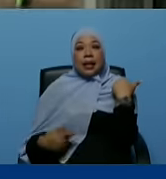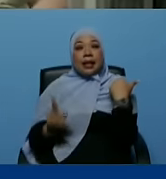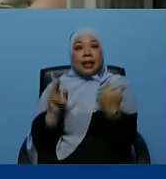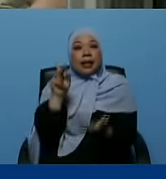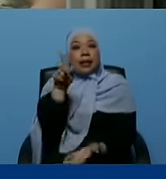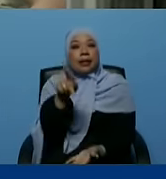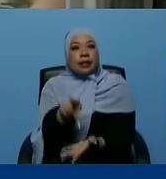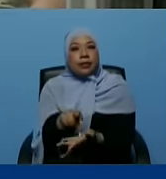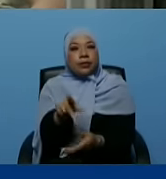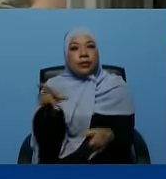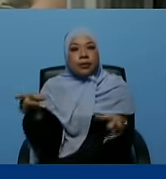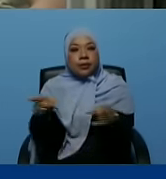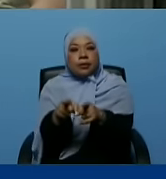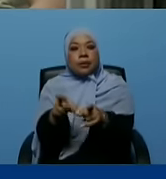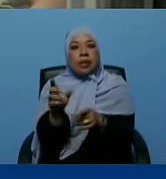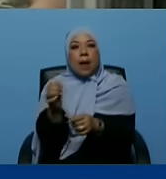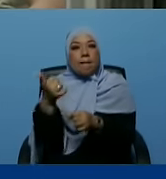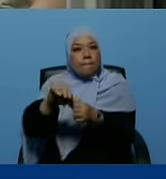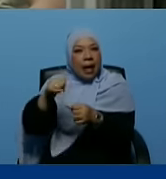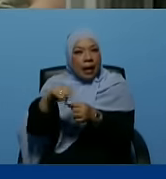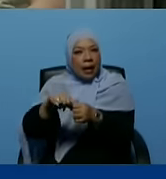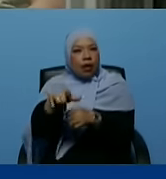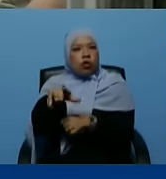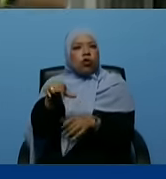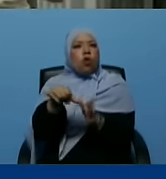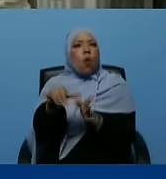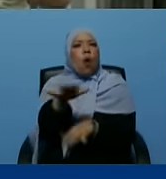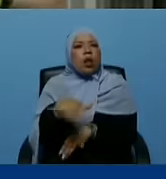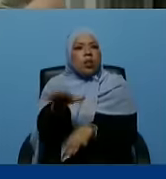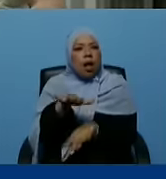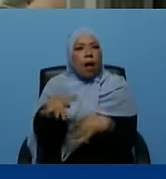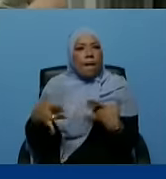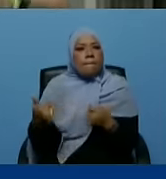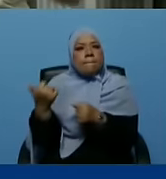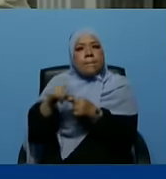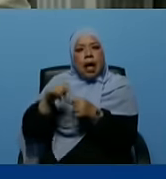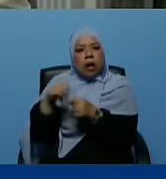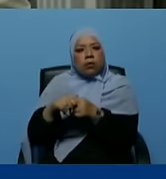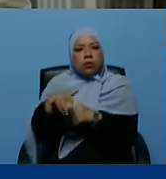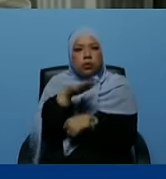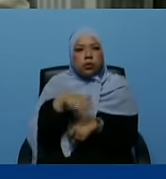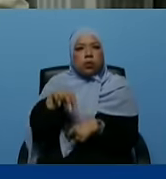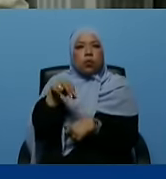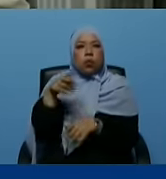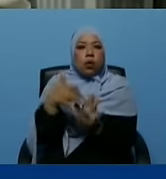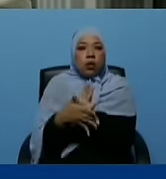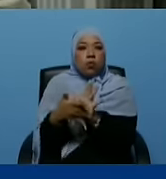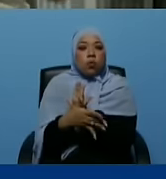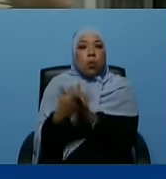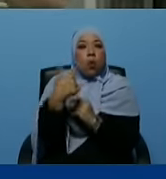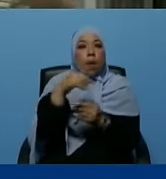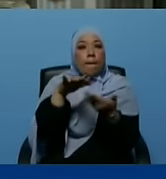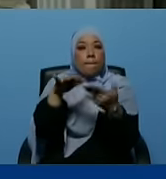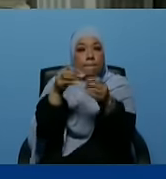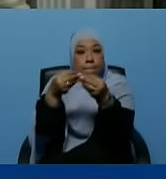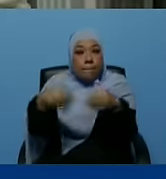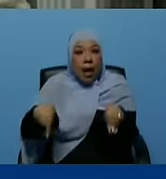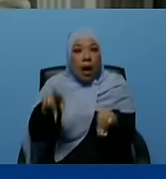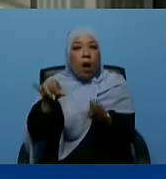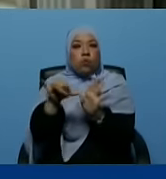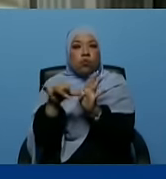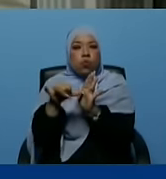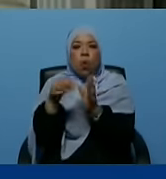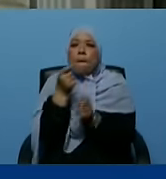seis... En Maracaibo. Sí, señor, en Maracaibo. ¿En qué parte de Maracaibo? Maracaibo. En la zona norte de Maracaibo, diagonal a la panadería Macao. Eso